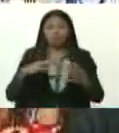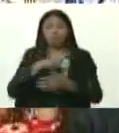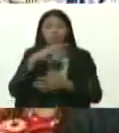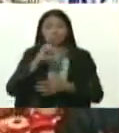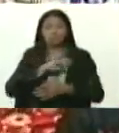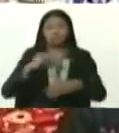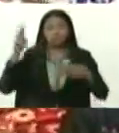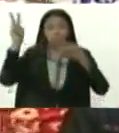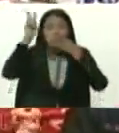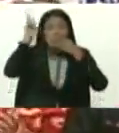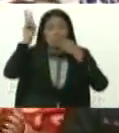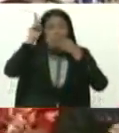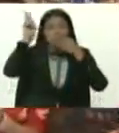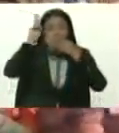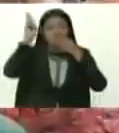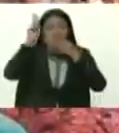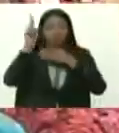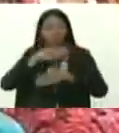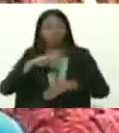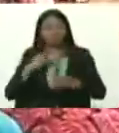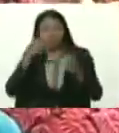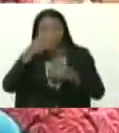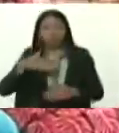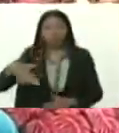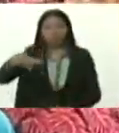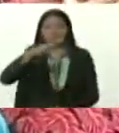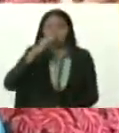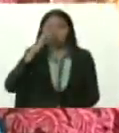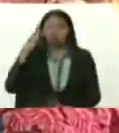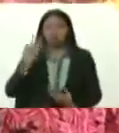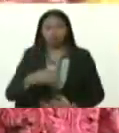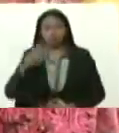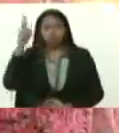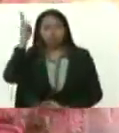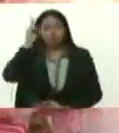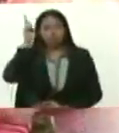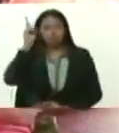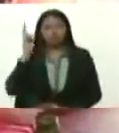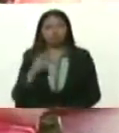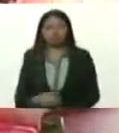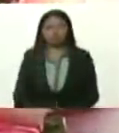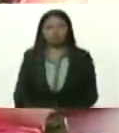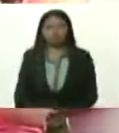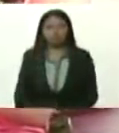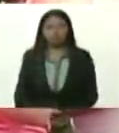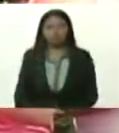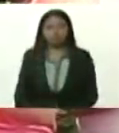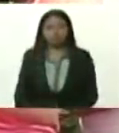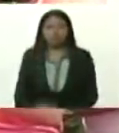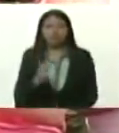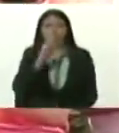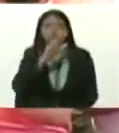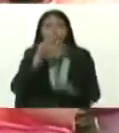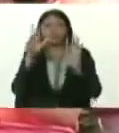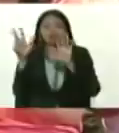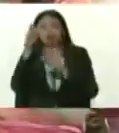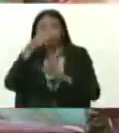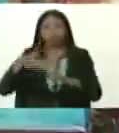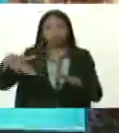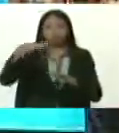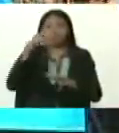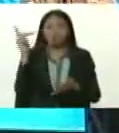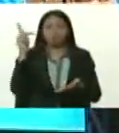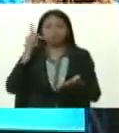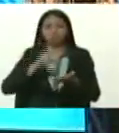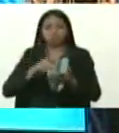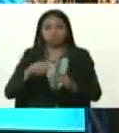cacique Huaycaipuro, de nuestros pueblos originarios, de 38 pueblos indígenas presentes.